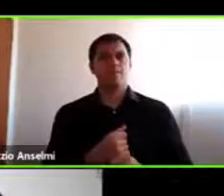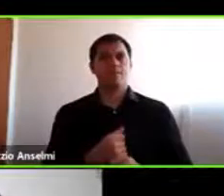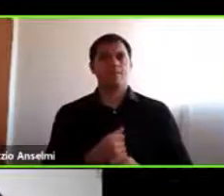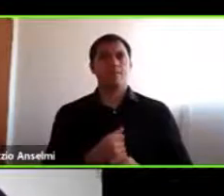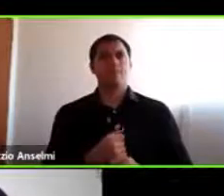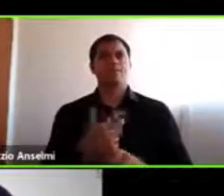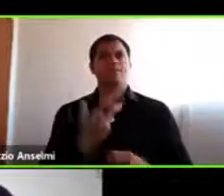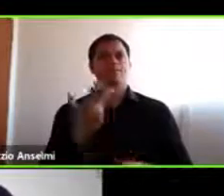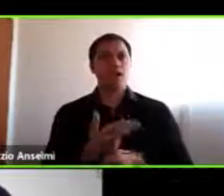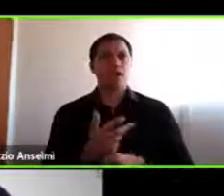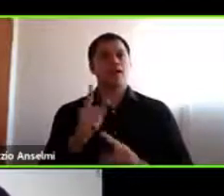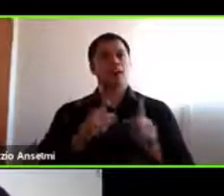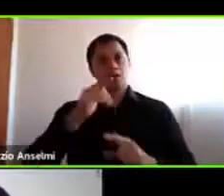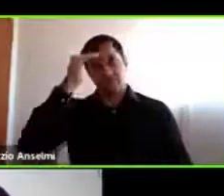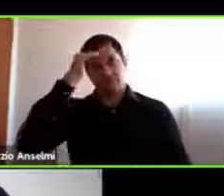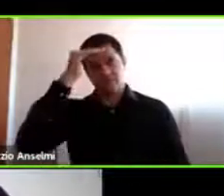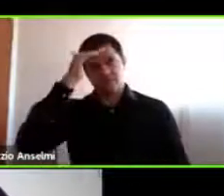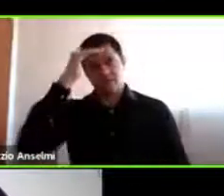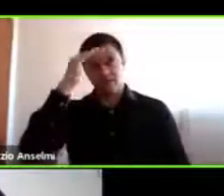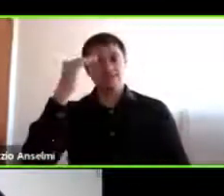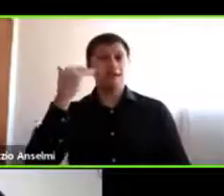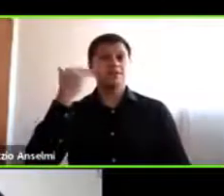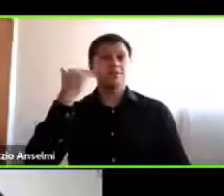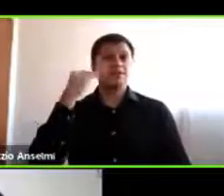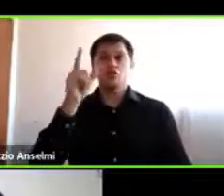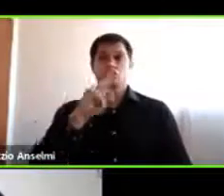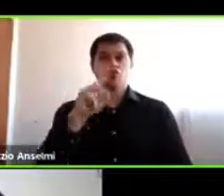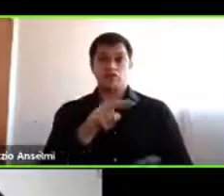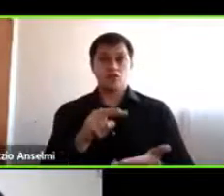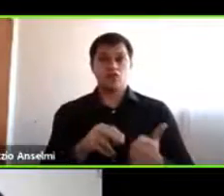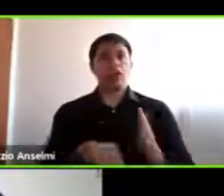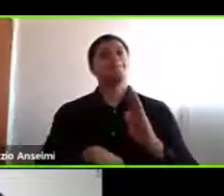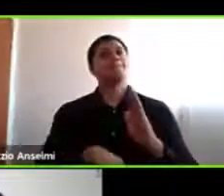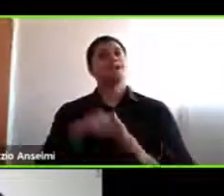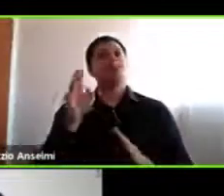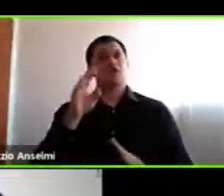experiencia con niños no lectores mayores de siete años